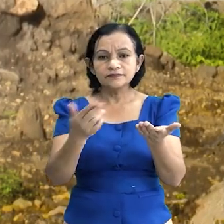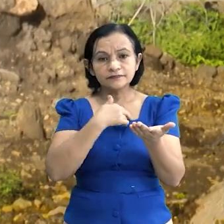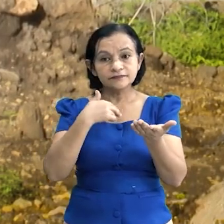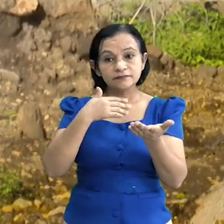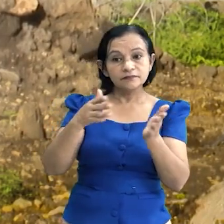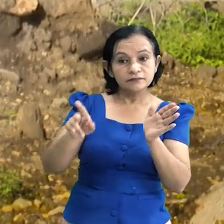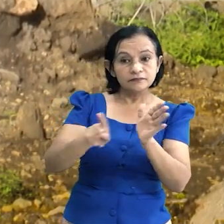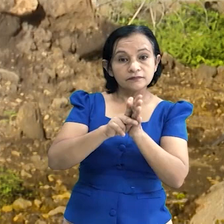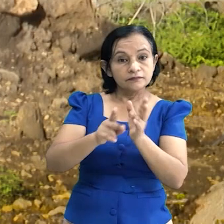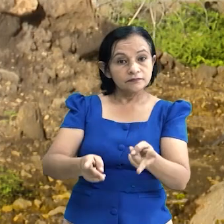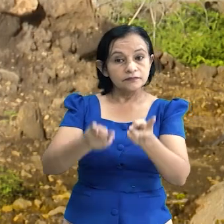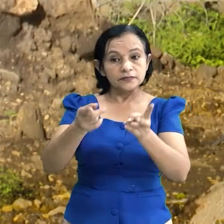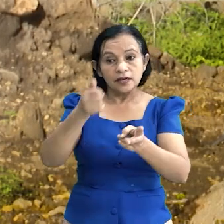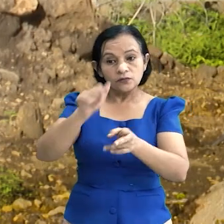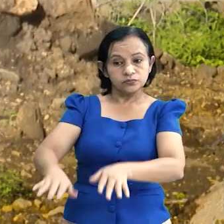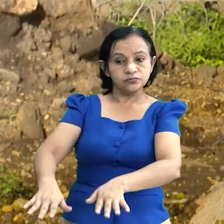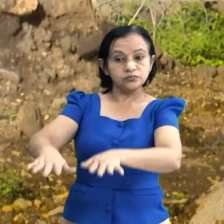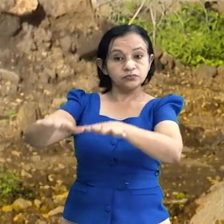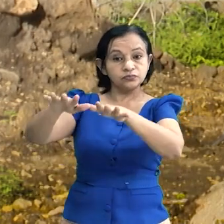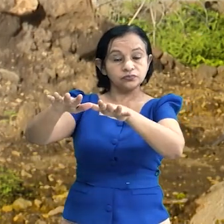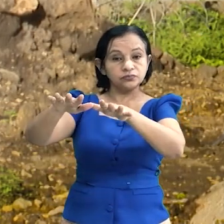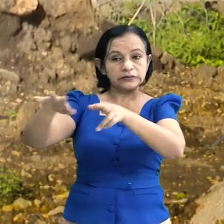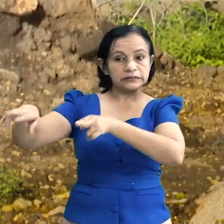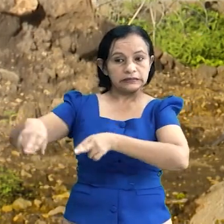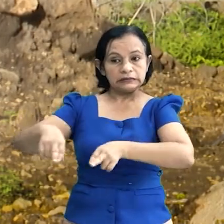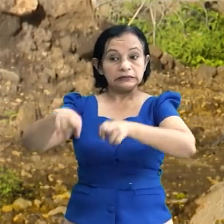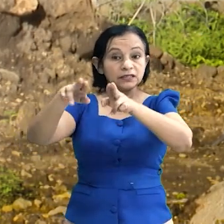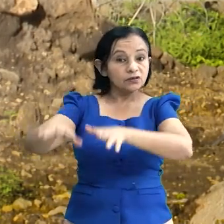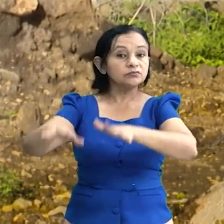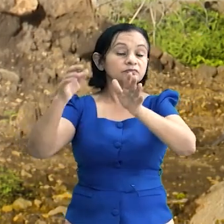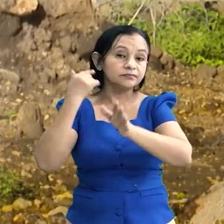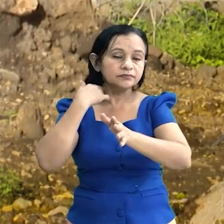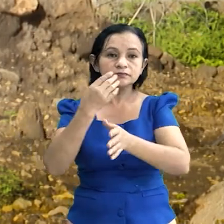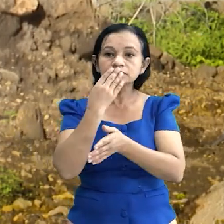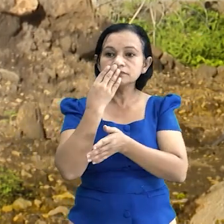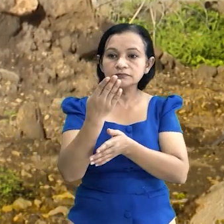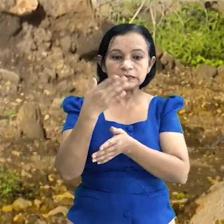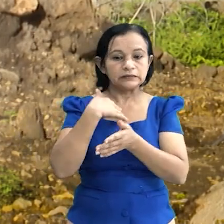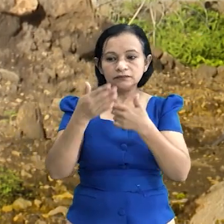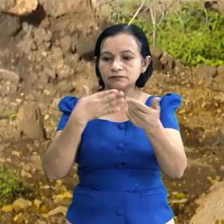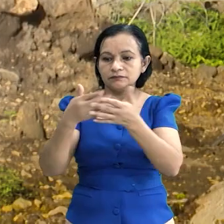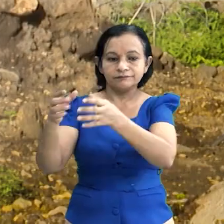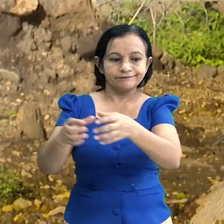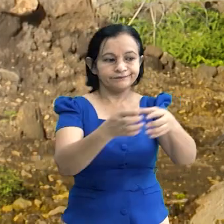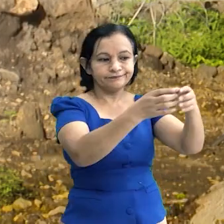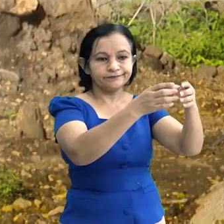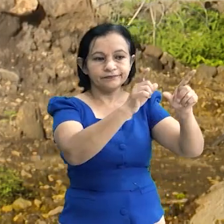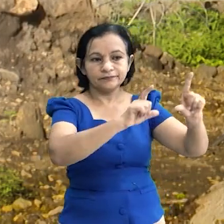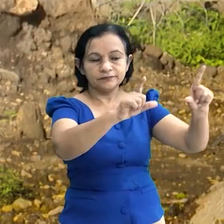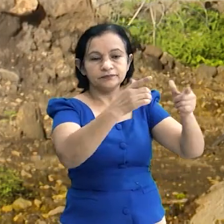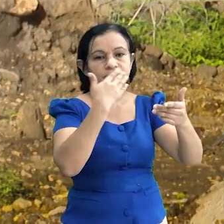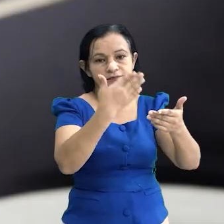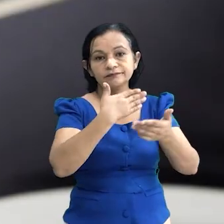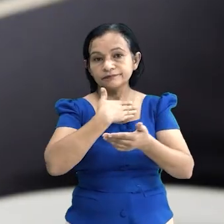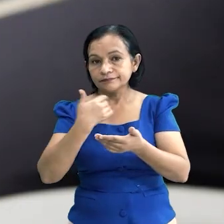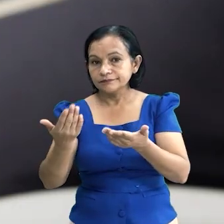un arriego aquí, viene el agua, el terrillo se llena, entonces está bueno que lo saquen de aquí porque tenemos un arriego grande